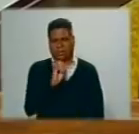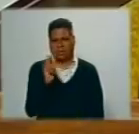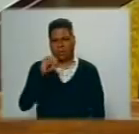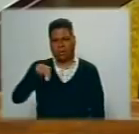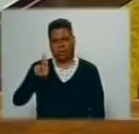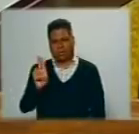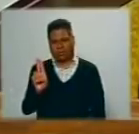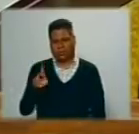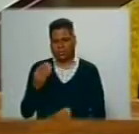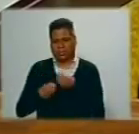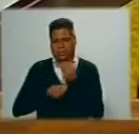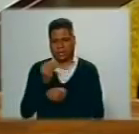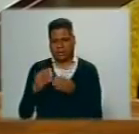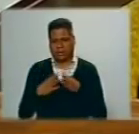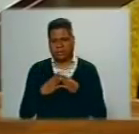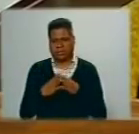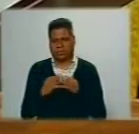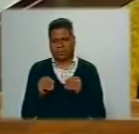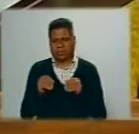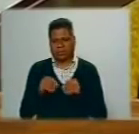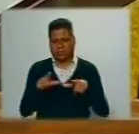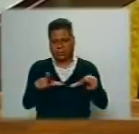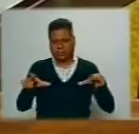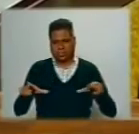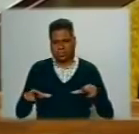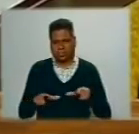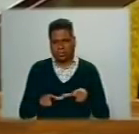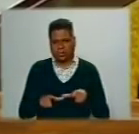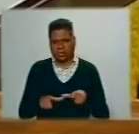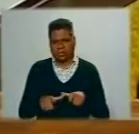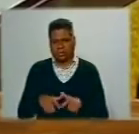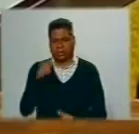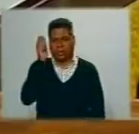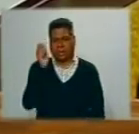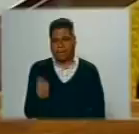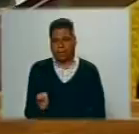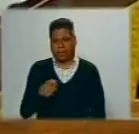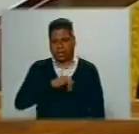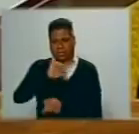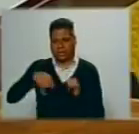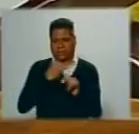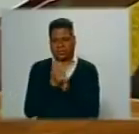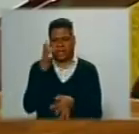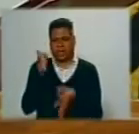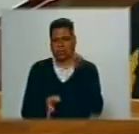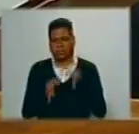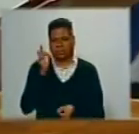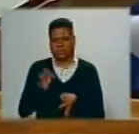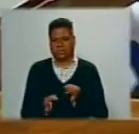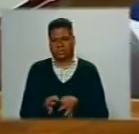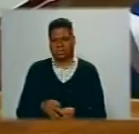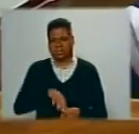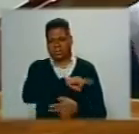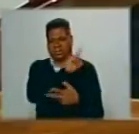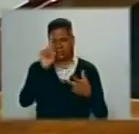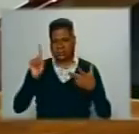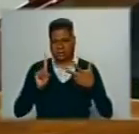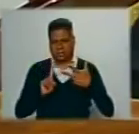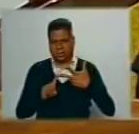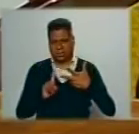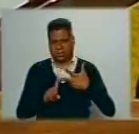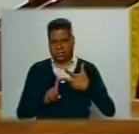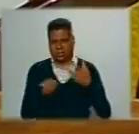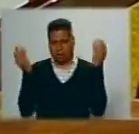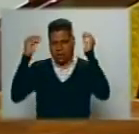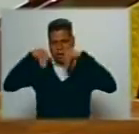a dirimir la controversia territorial de la Guyana Esequiba en la Corte Internacional de Justicia. Y de tercero, acuerdo